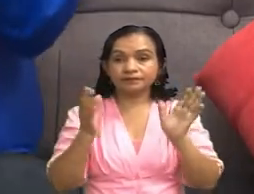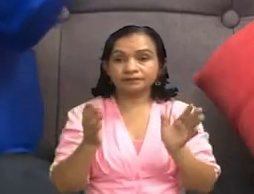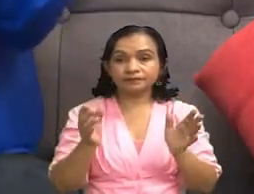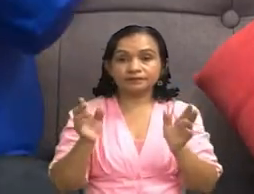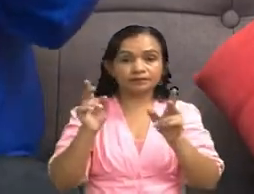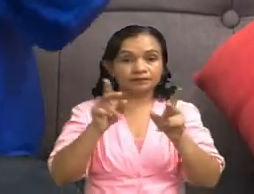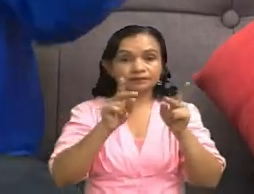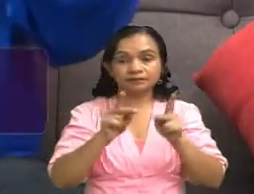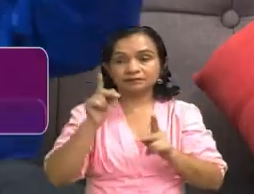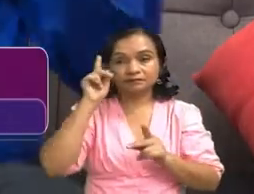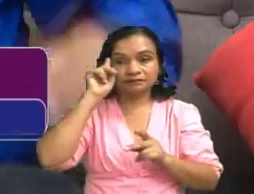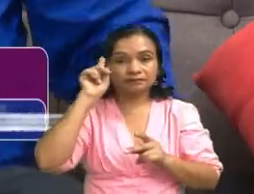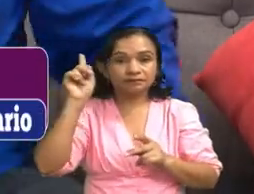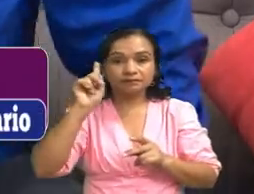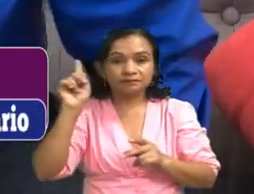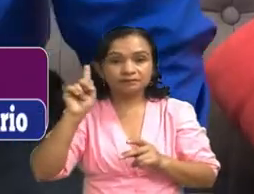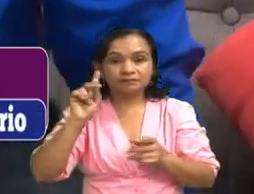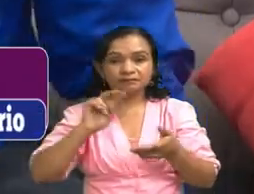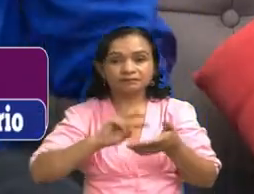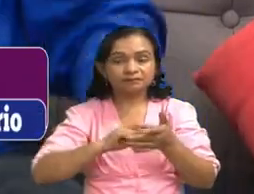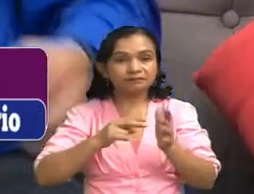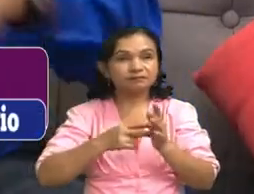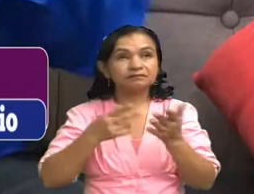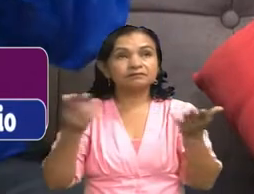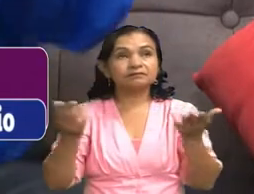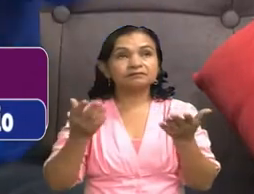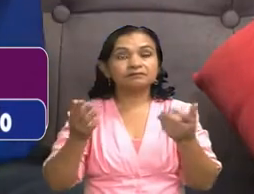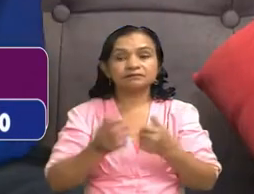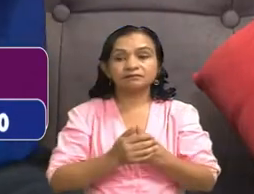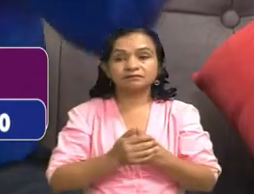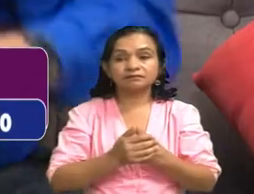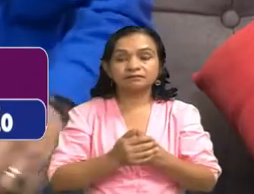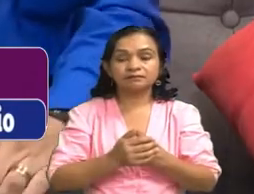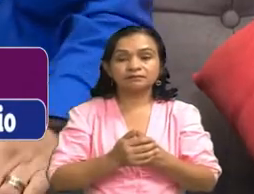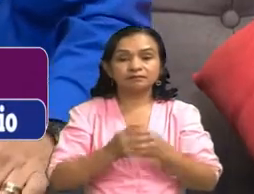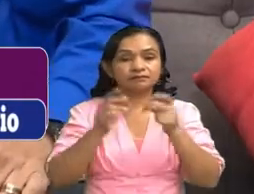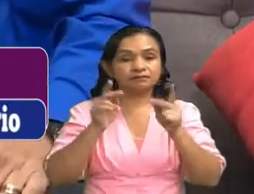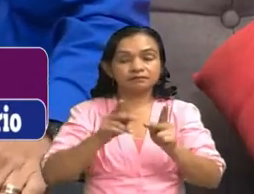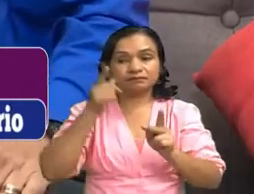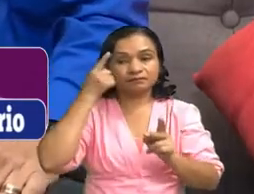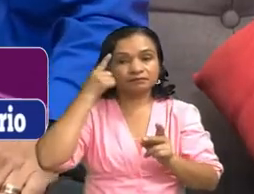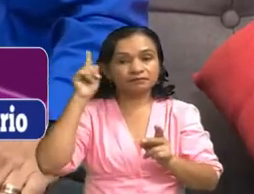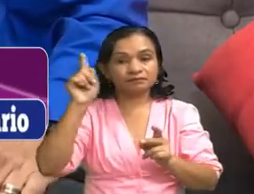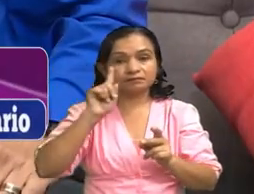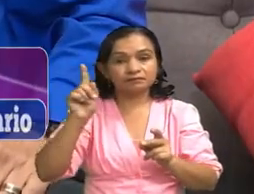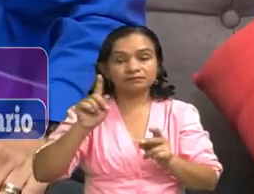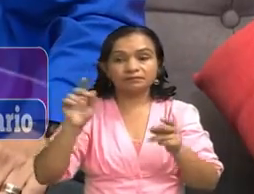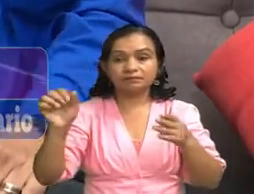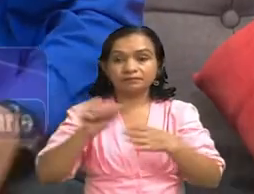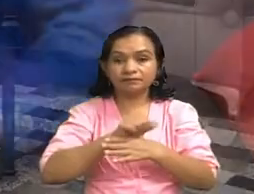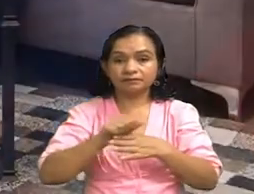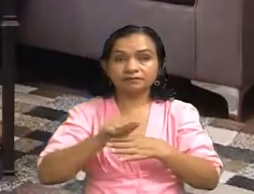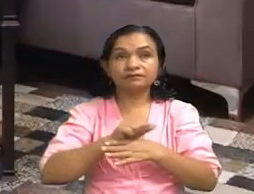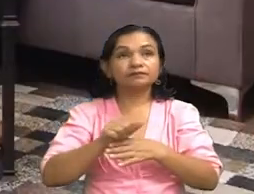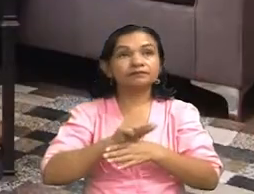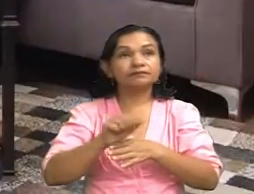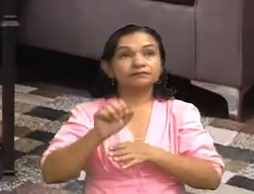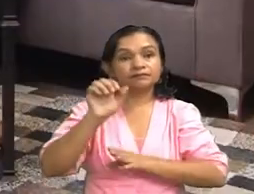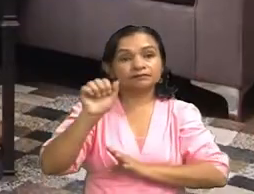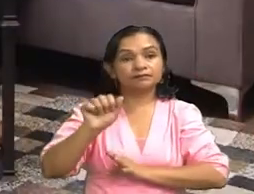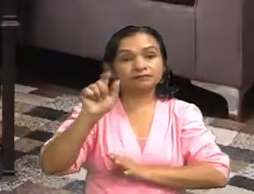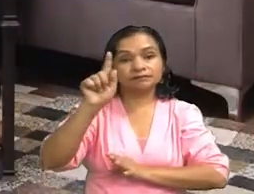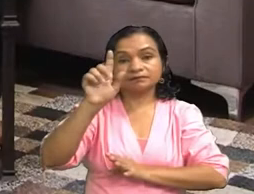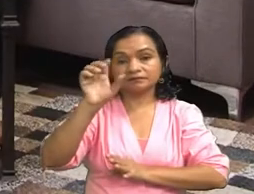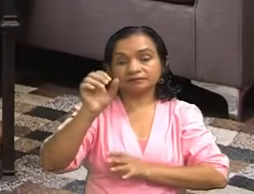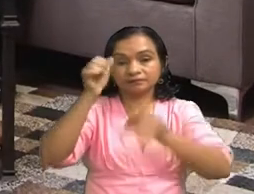o sea, dice, ¿qué son esas cosas? Pero es que nadie. Es que ya se ve en la práctica cuando hablamos ya de un hato ganadero casi,